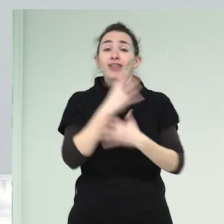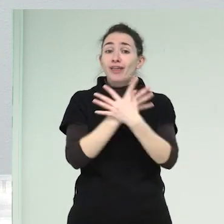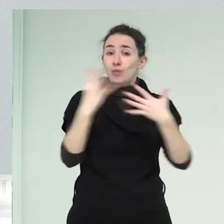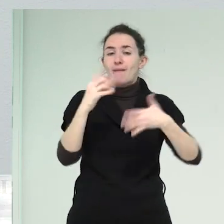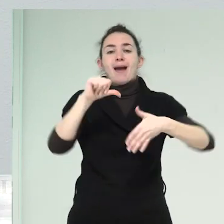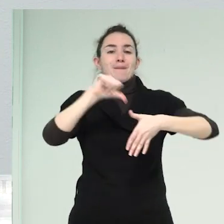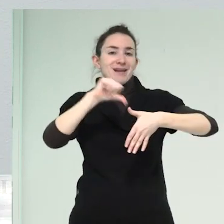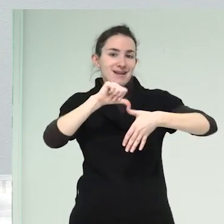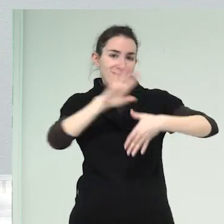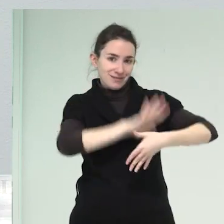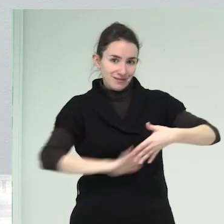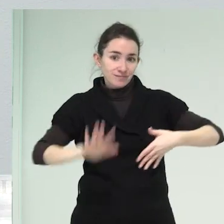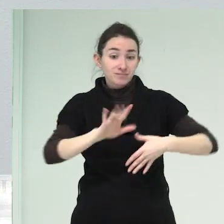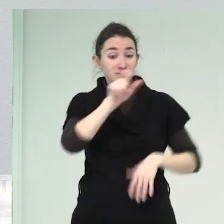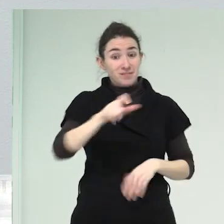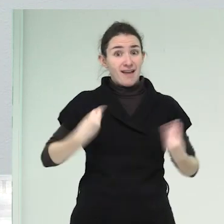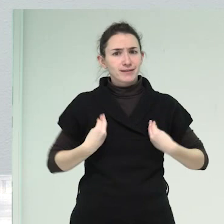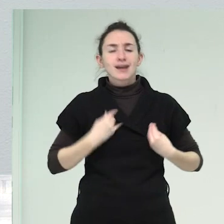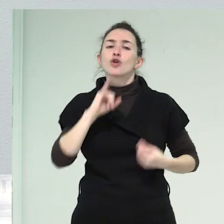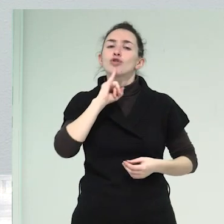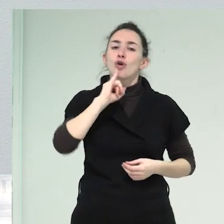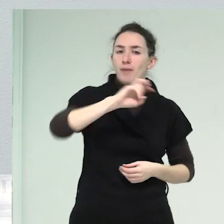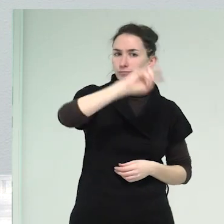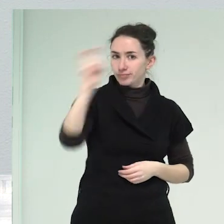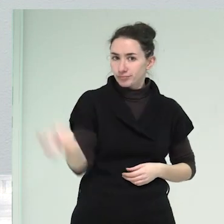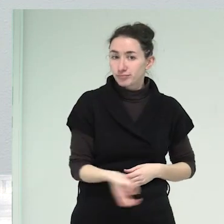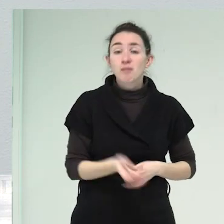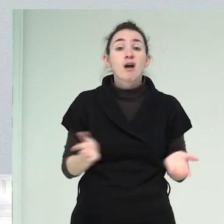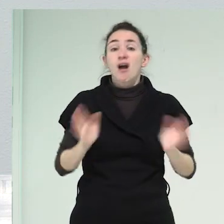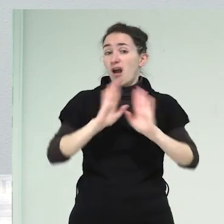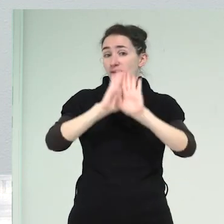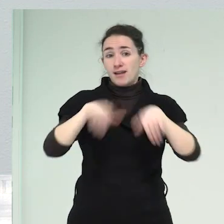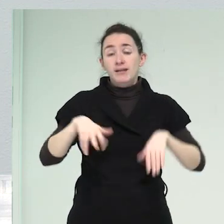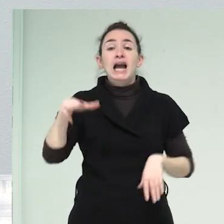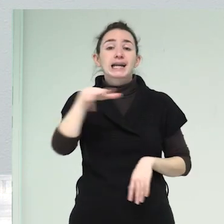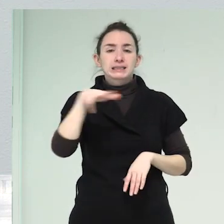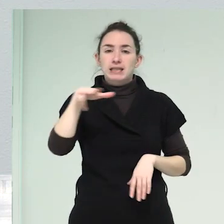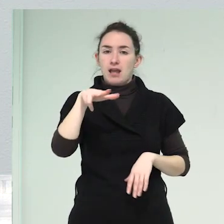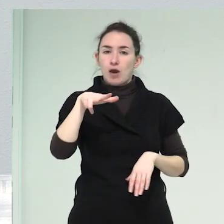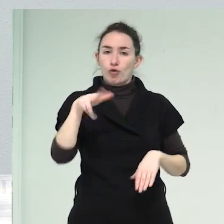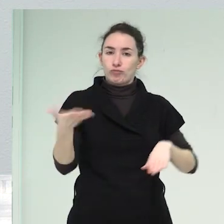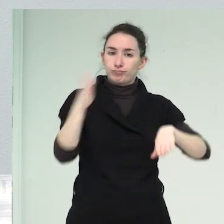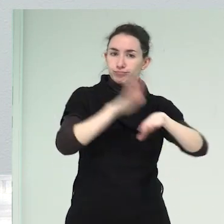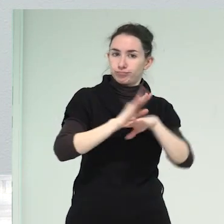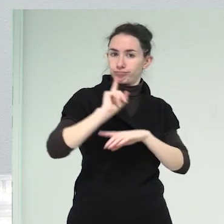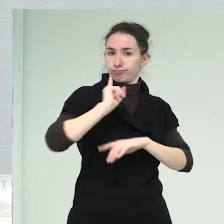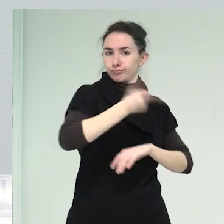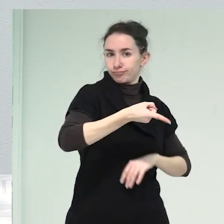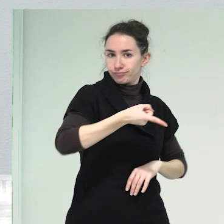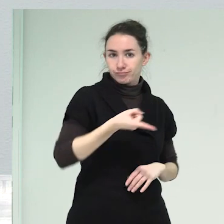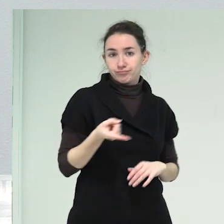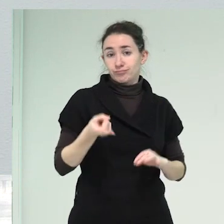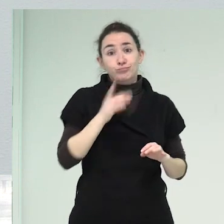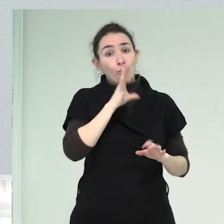tenían los habitantes otros idiomas y se les fue impuesto el castellano, el español, con la